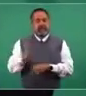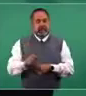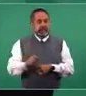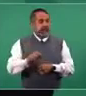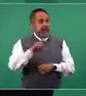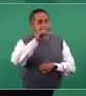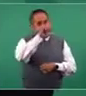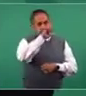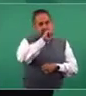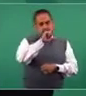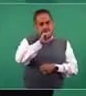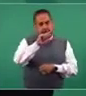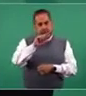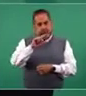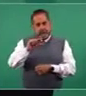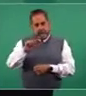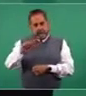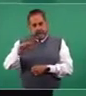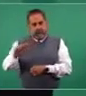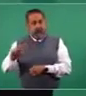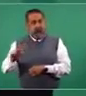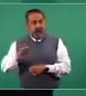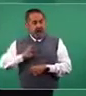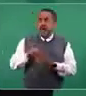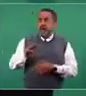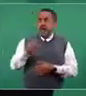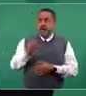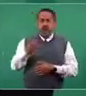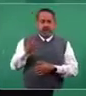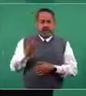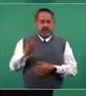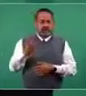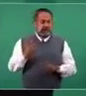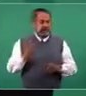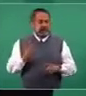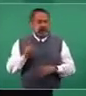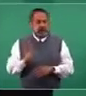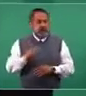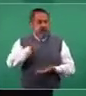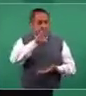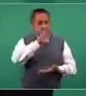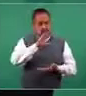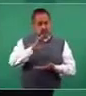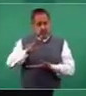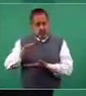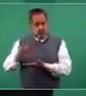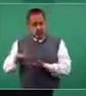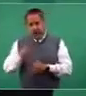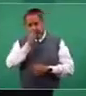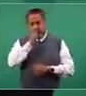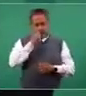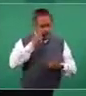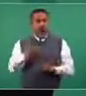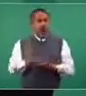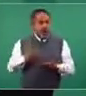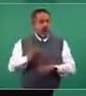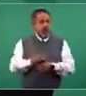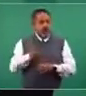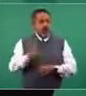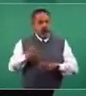la información actualizada, reducción. Esta reducción está en todos los indicadores, es muy